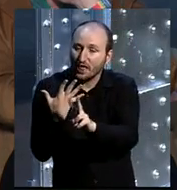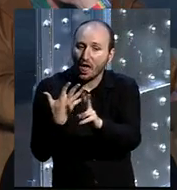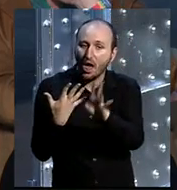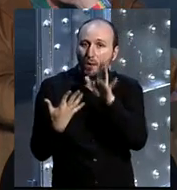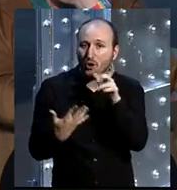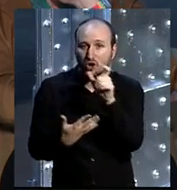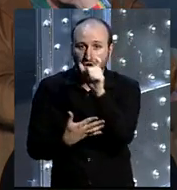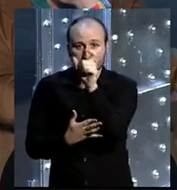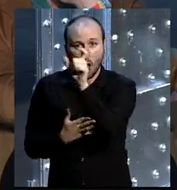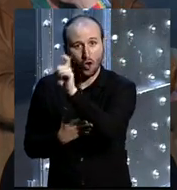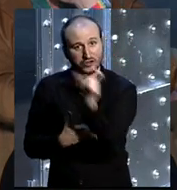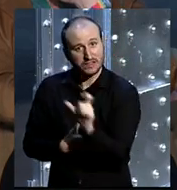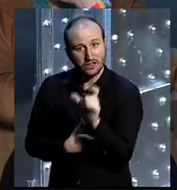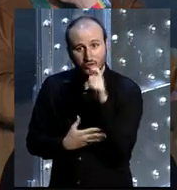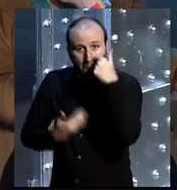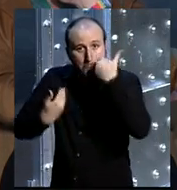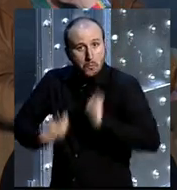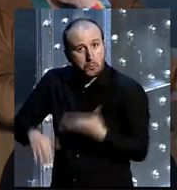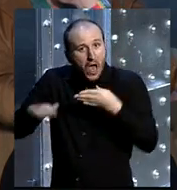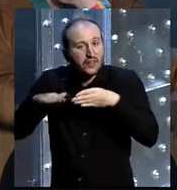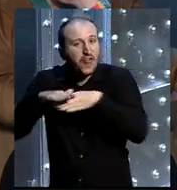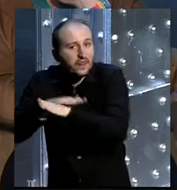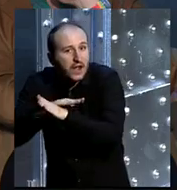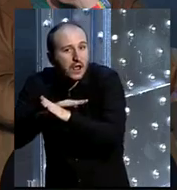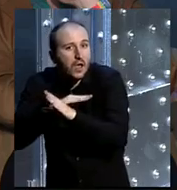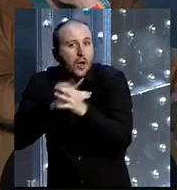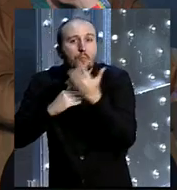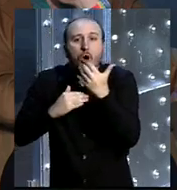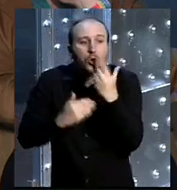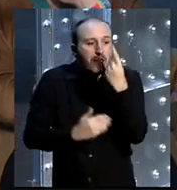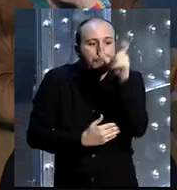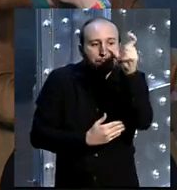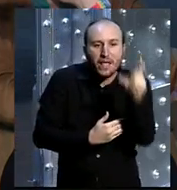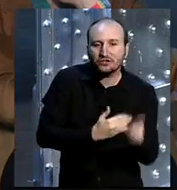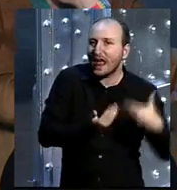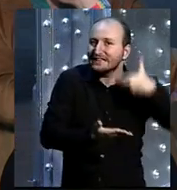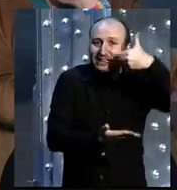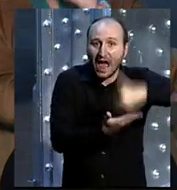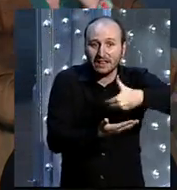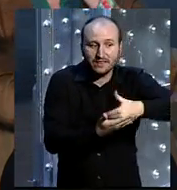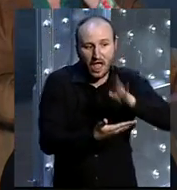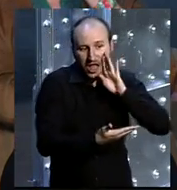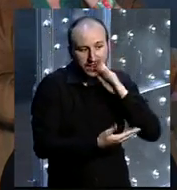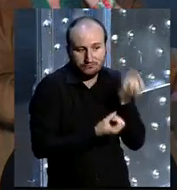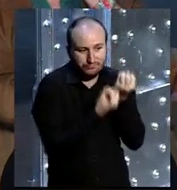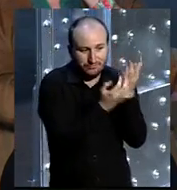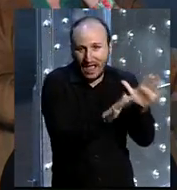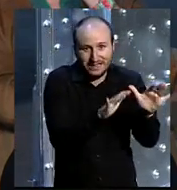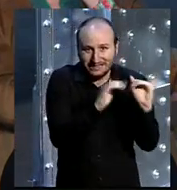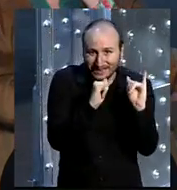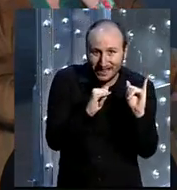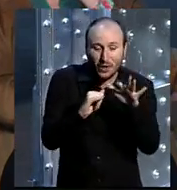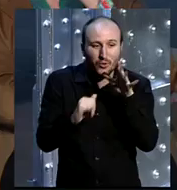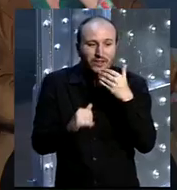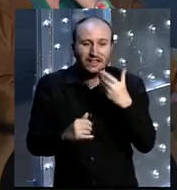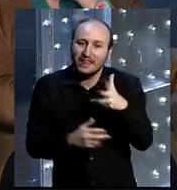que uno tiene sobre sí, de que alguien garantizase de alguna forma, no lo habéis comentado, pero pregúntalo, derecho al